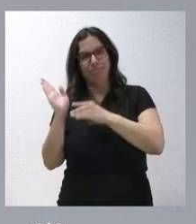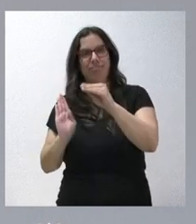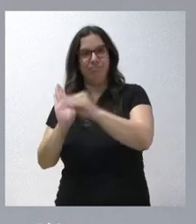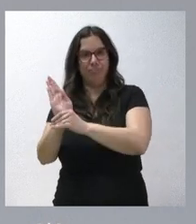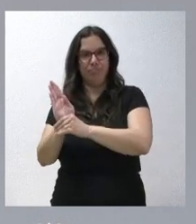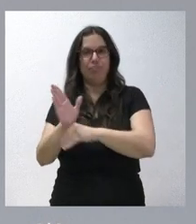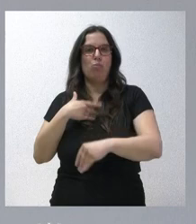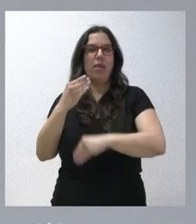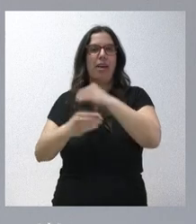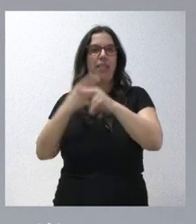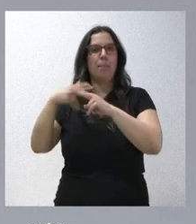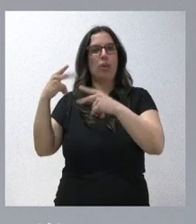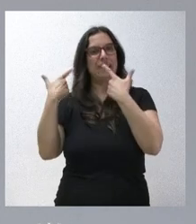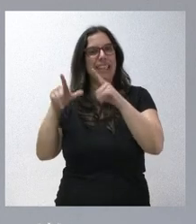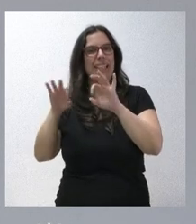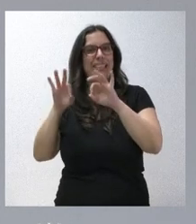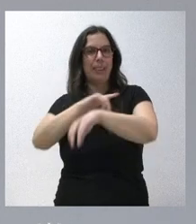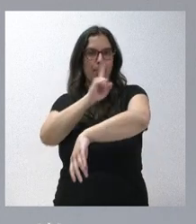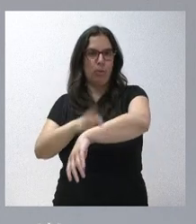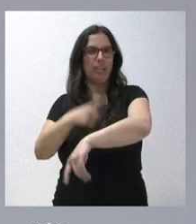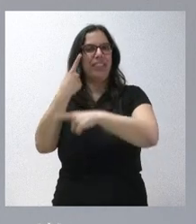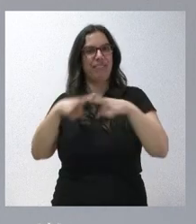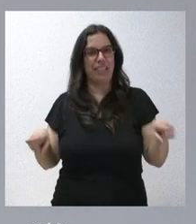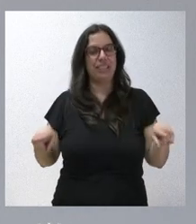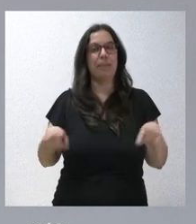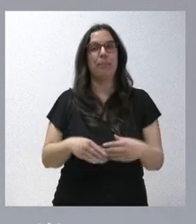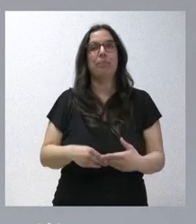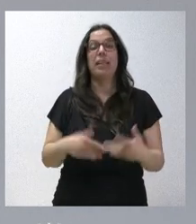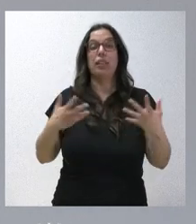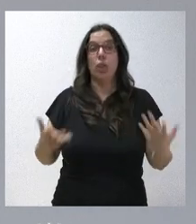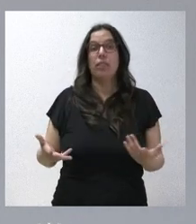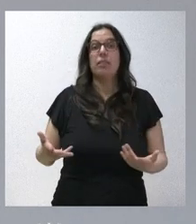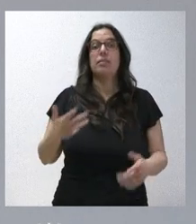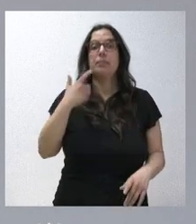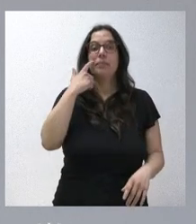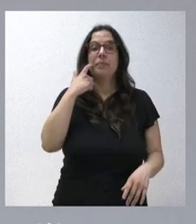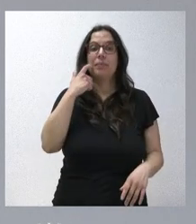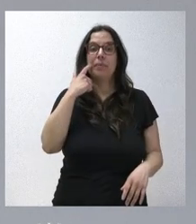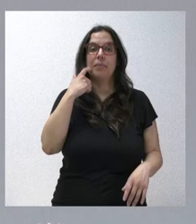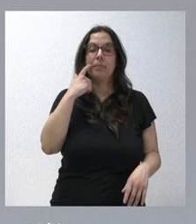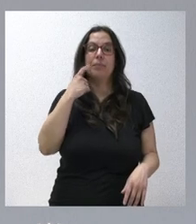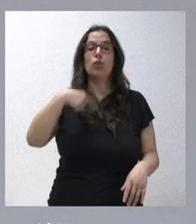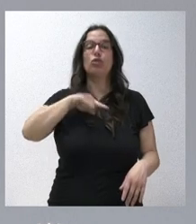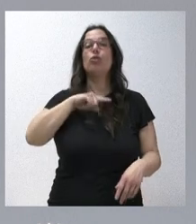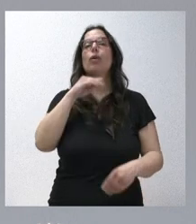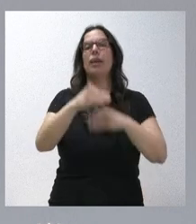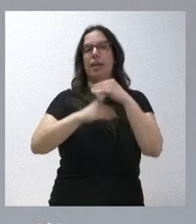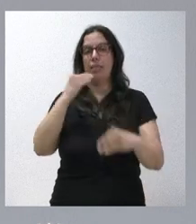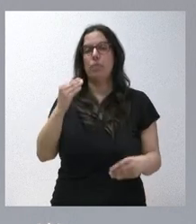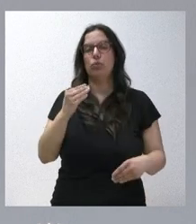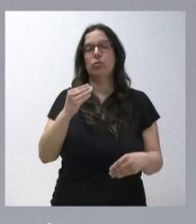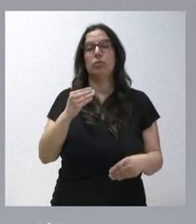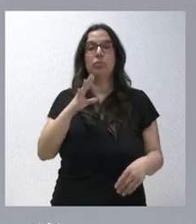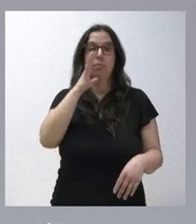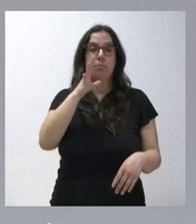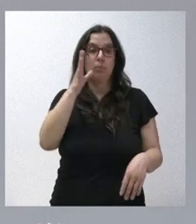la política sectorial de deportes desde este punto de vista e lo que estamos haciendo porque